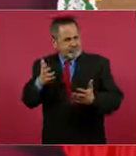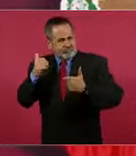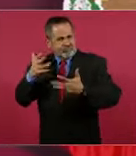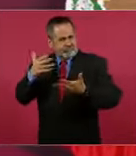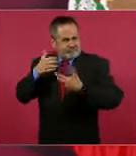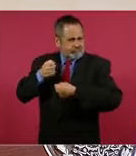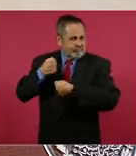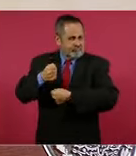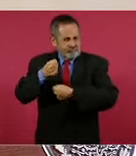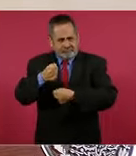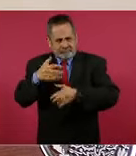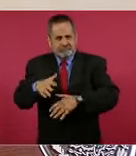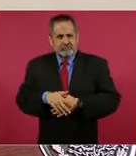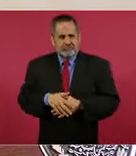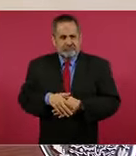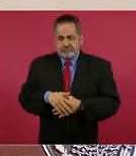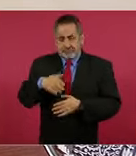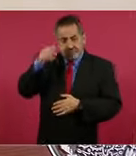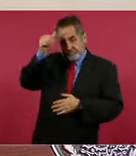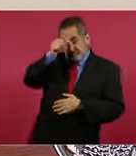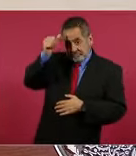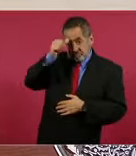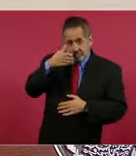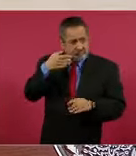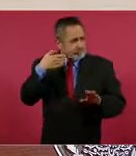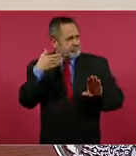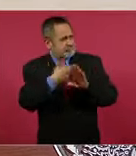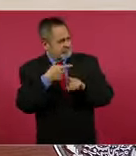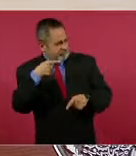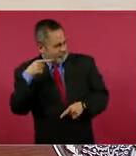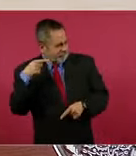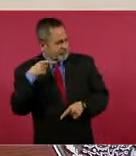que le decía a los oligarcas que su Dios